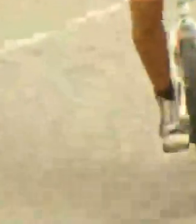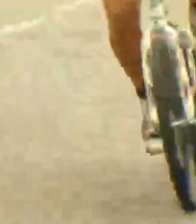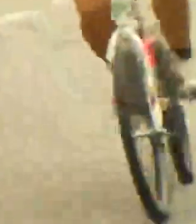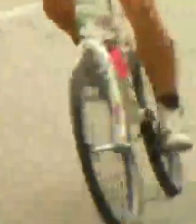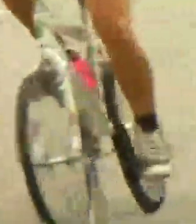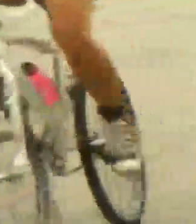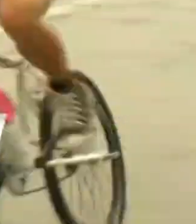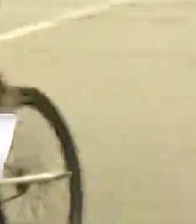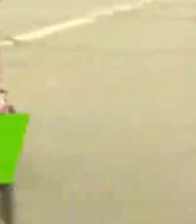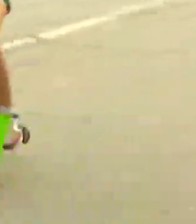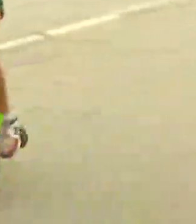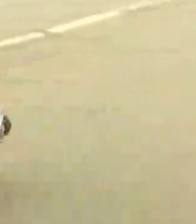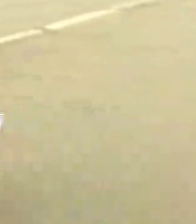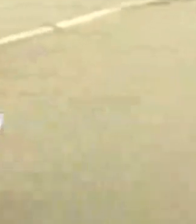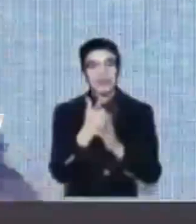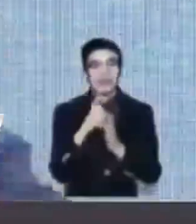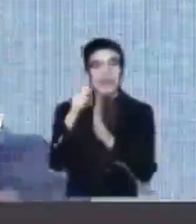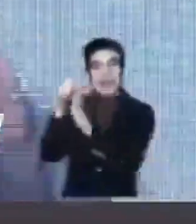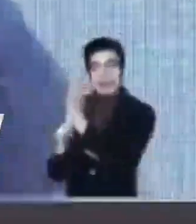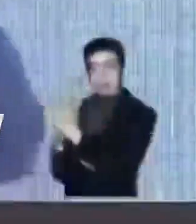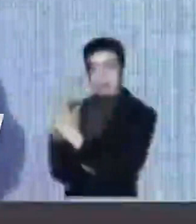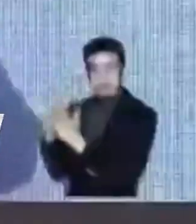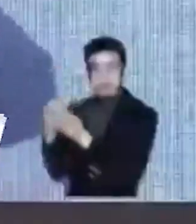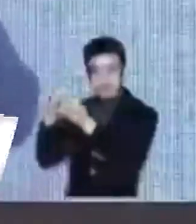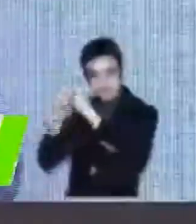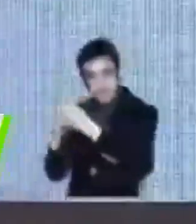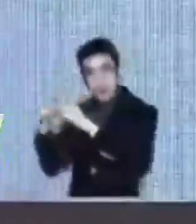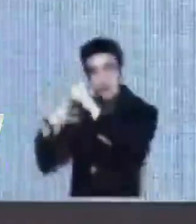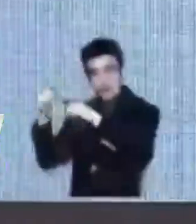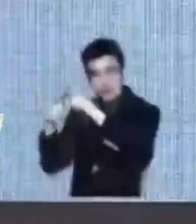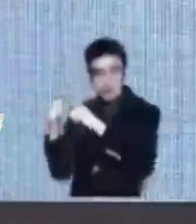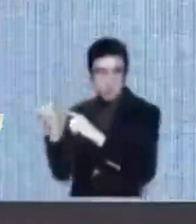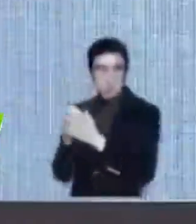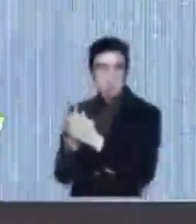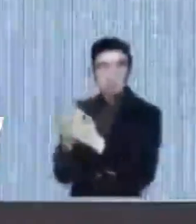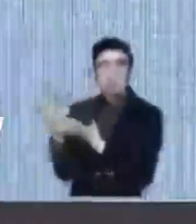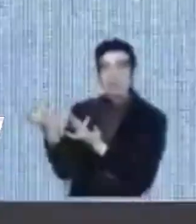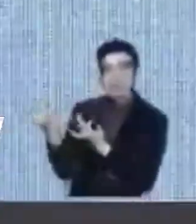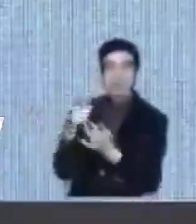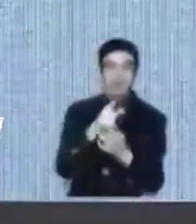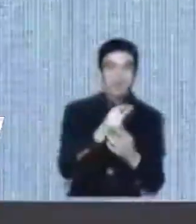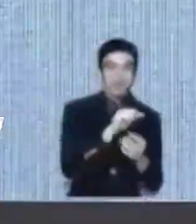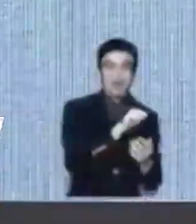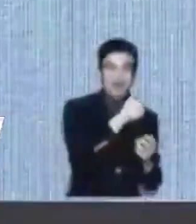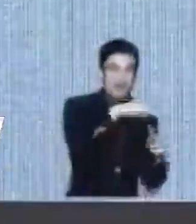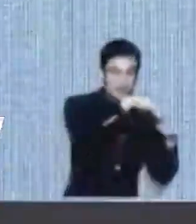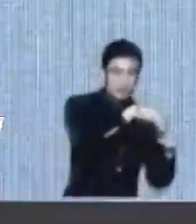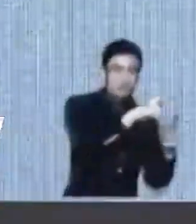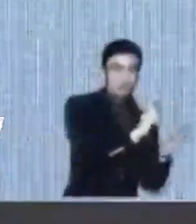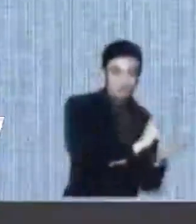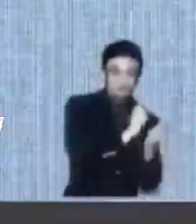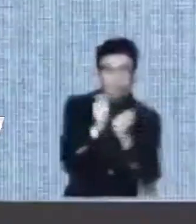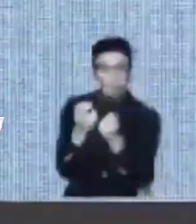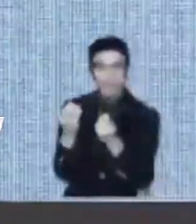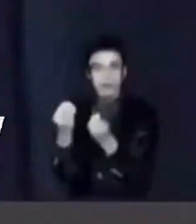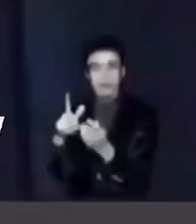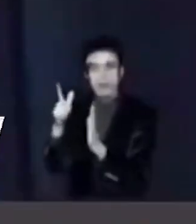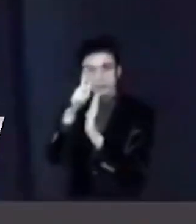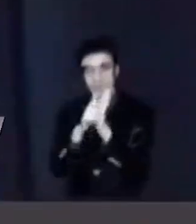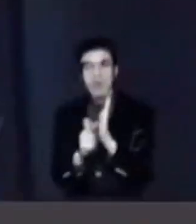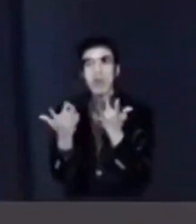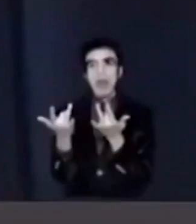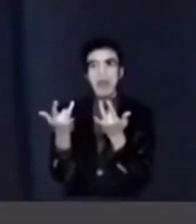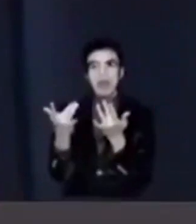familiar de cada departamento podemos decirle al país aquí mirándolos a los ojos que se acabaron las listas de